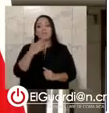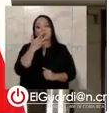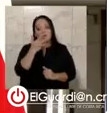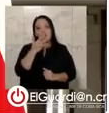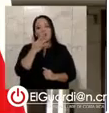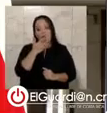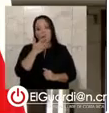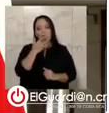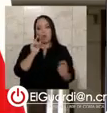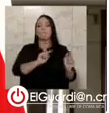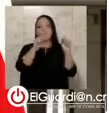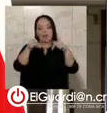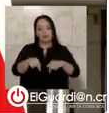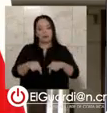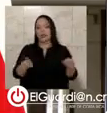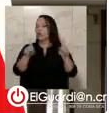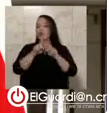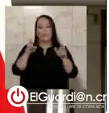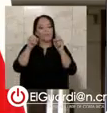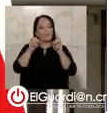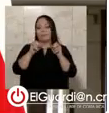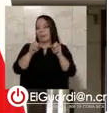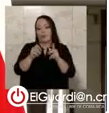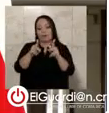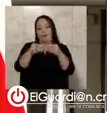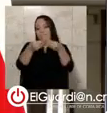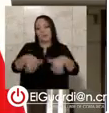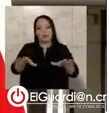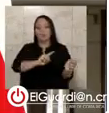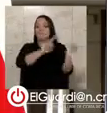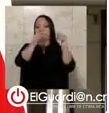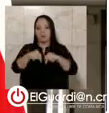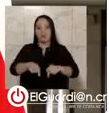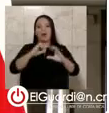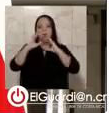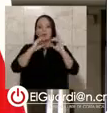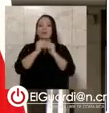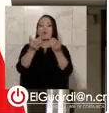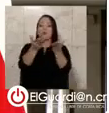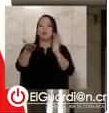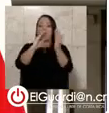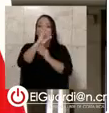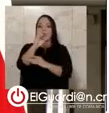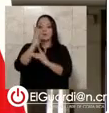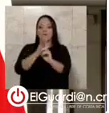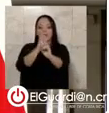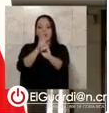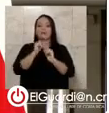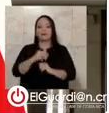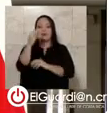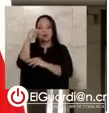perderme la enorme oportunidad que significa para mí comunicarme con el pueblo de Costa Rica de manera directa